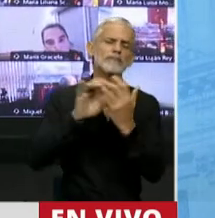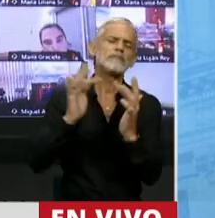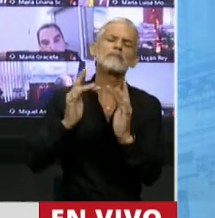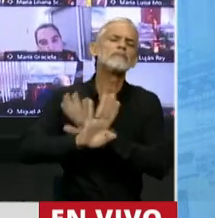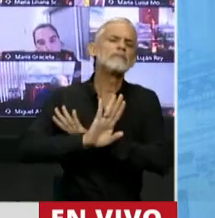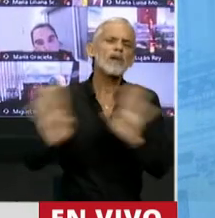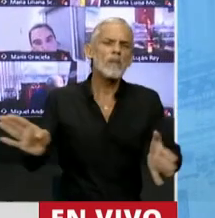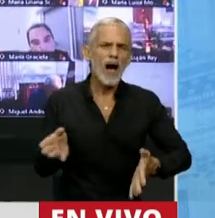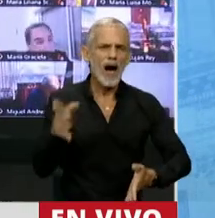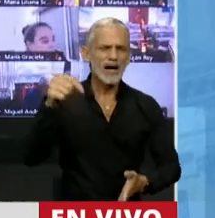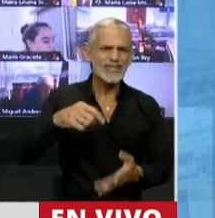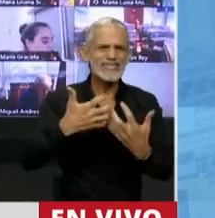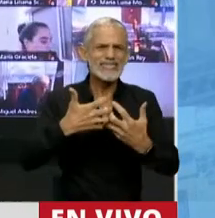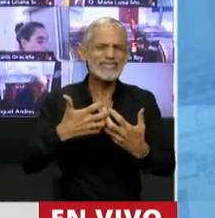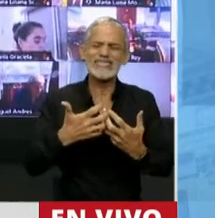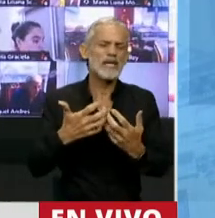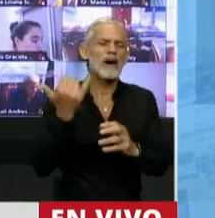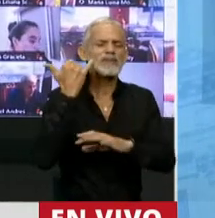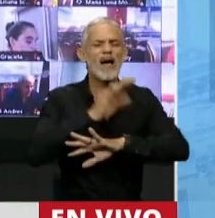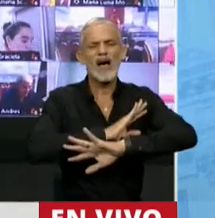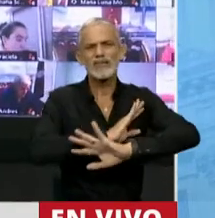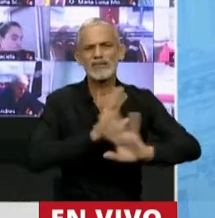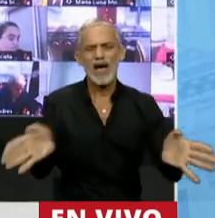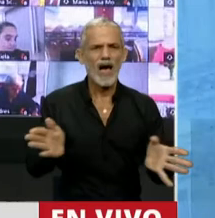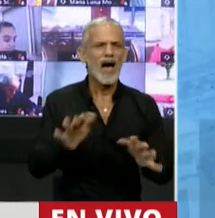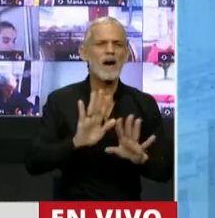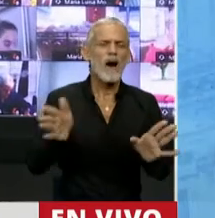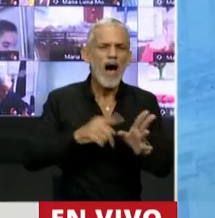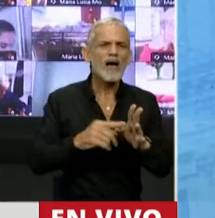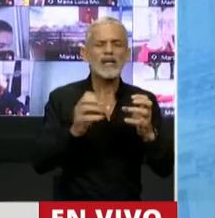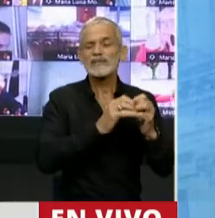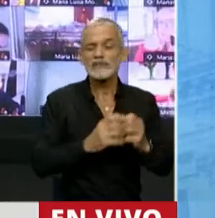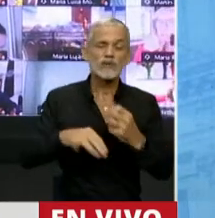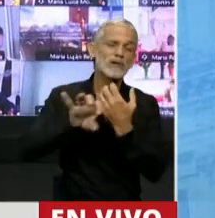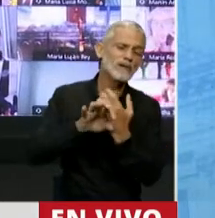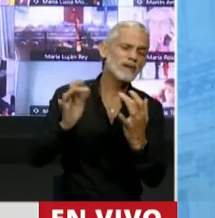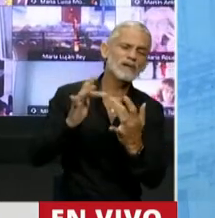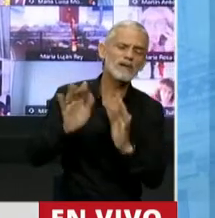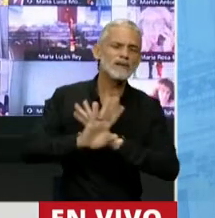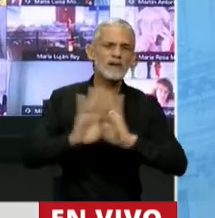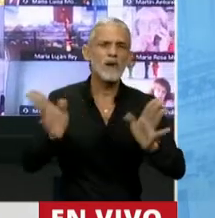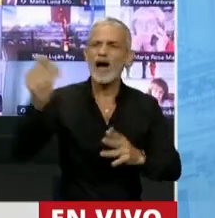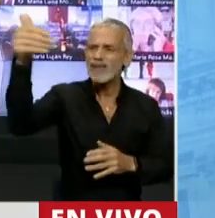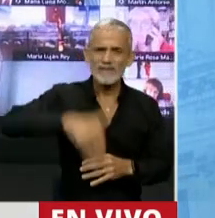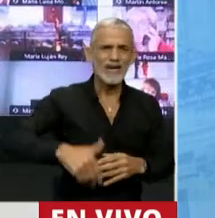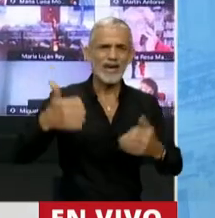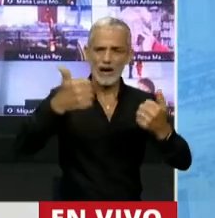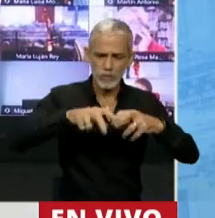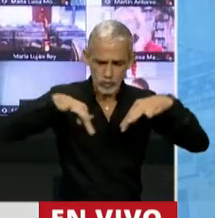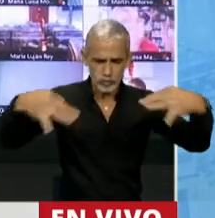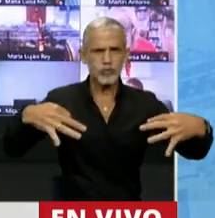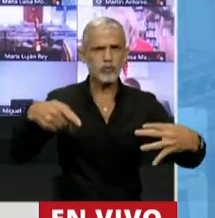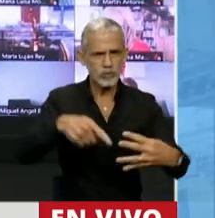virtualidad, presidente. Este sistema no da para más. Basta de sesiones virtuales. Vengan a debatir a la